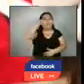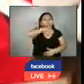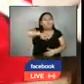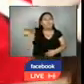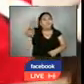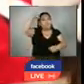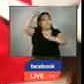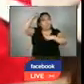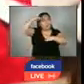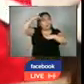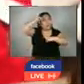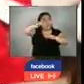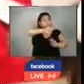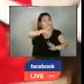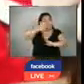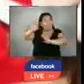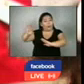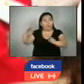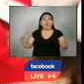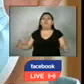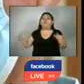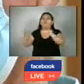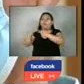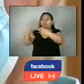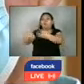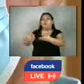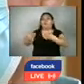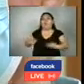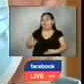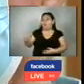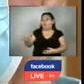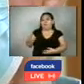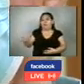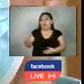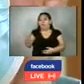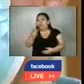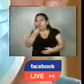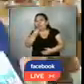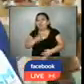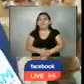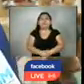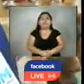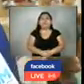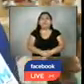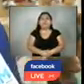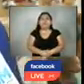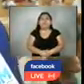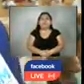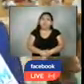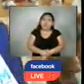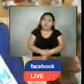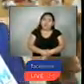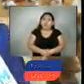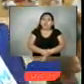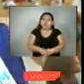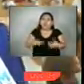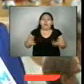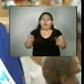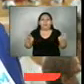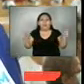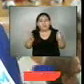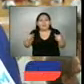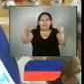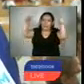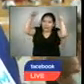conciencia en el respeto de los derechos y la igualdad de oportunidades para este sector. Hay desde coronaciones de reyes